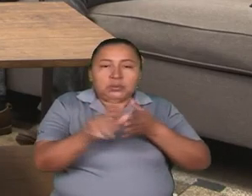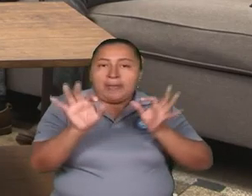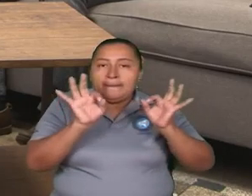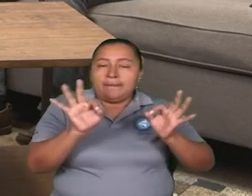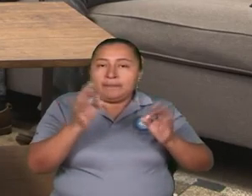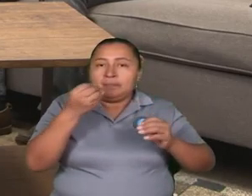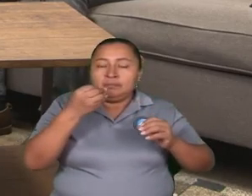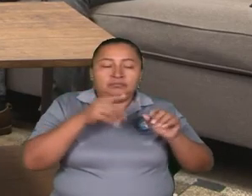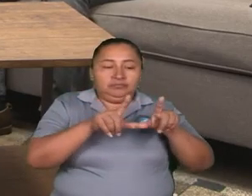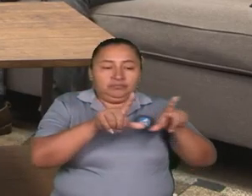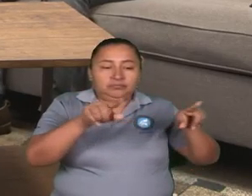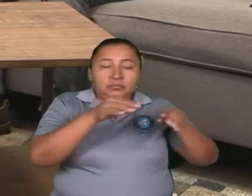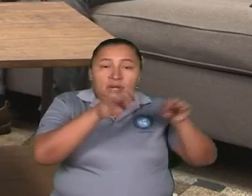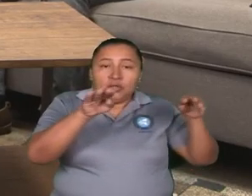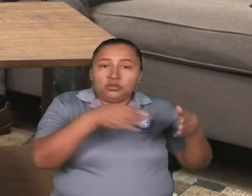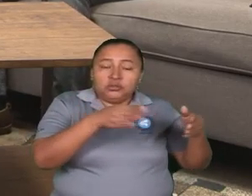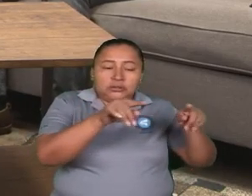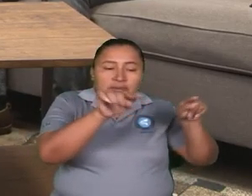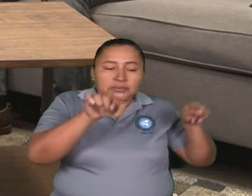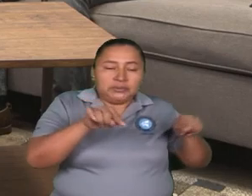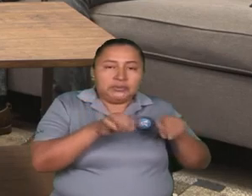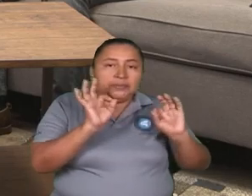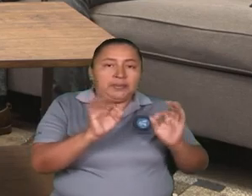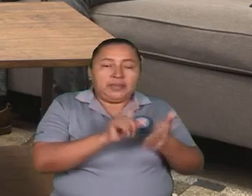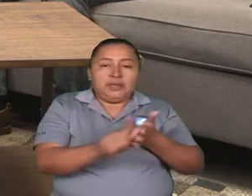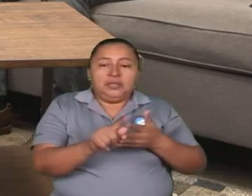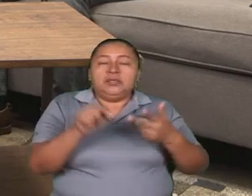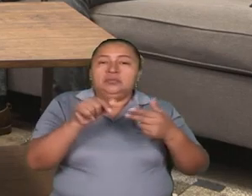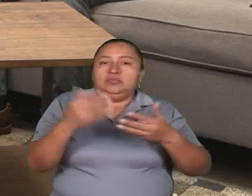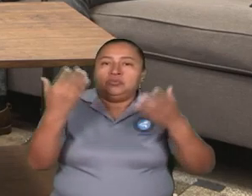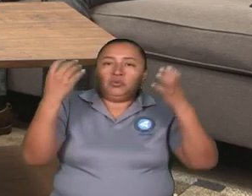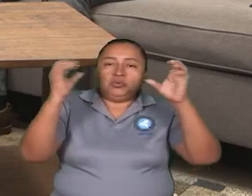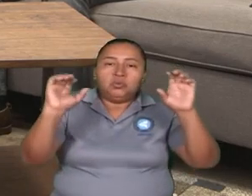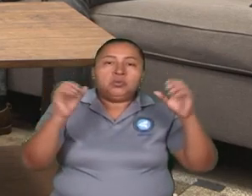articulado, ustedes con el INTEGNA y también con el INATEC,